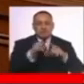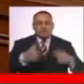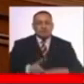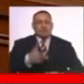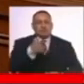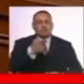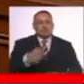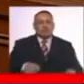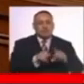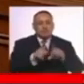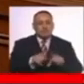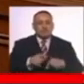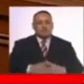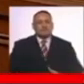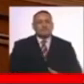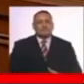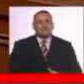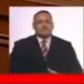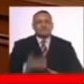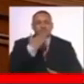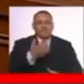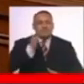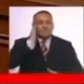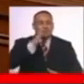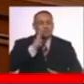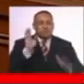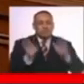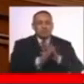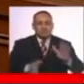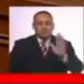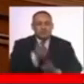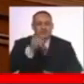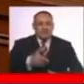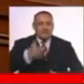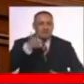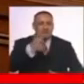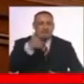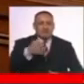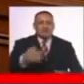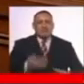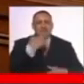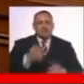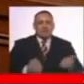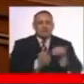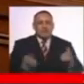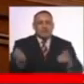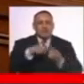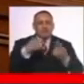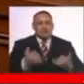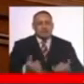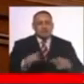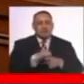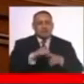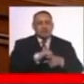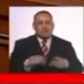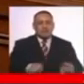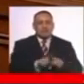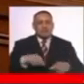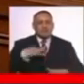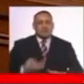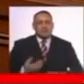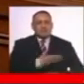gatillo y disparar? ¿Quién ordenó salir a matar y quién avala hasta el día de hoy esa práctica, señor